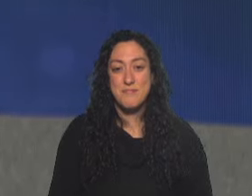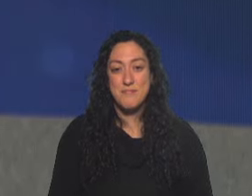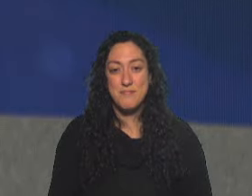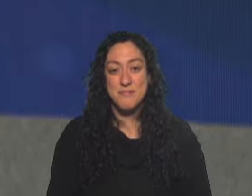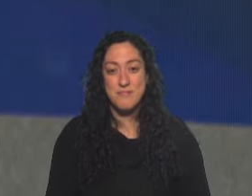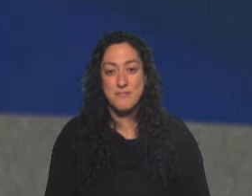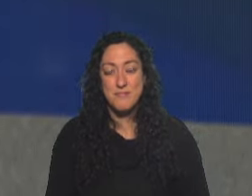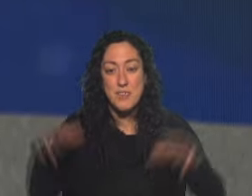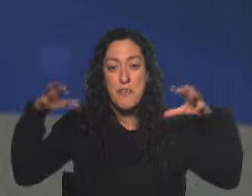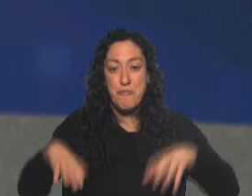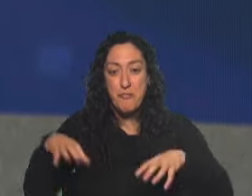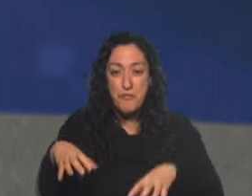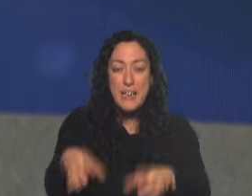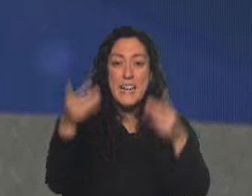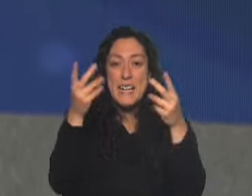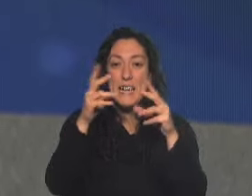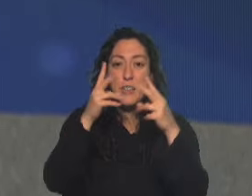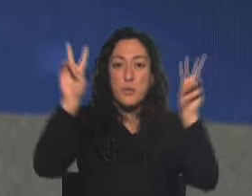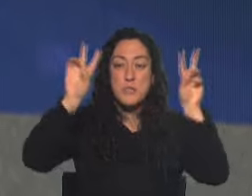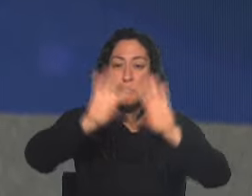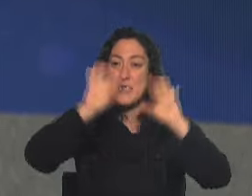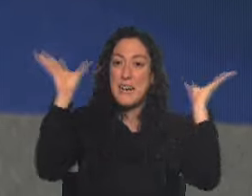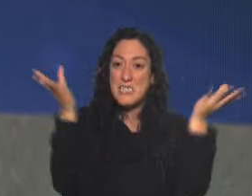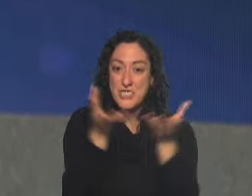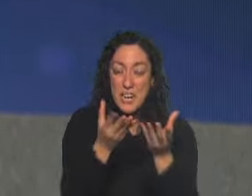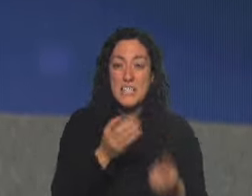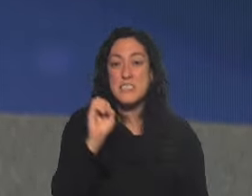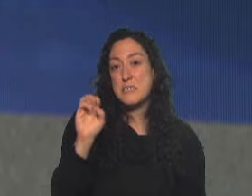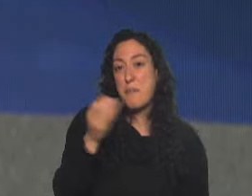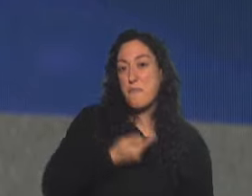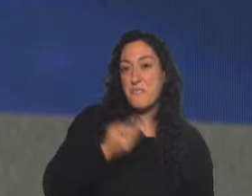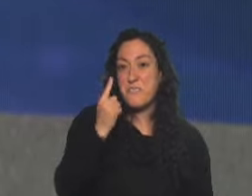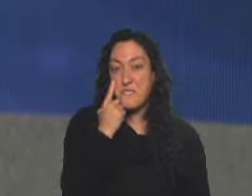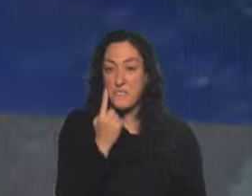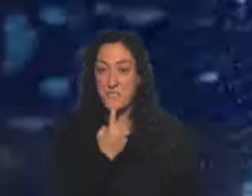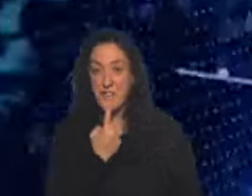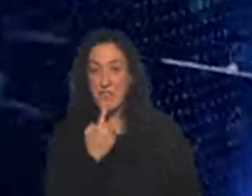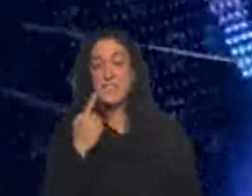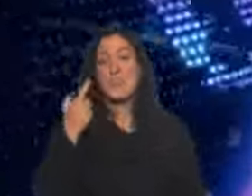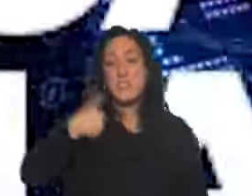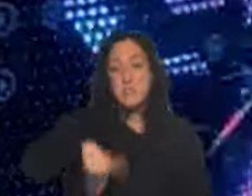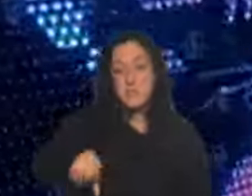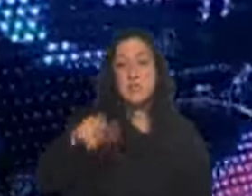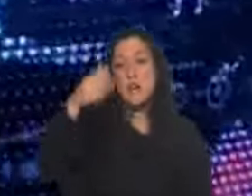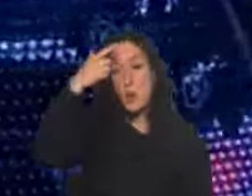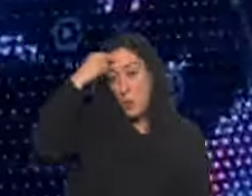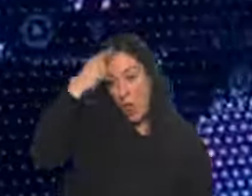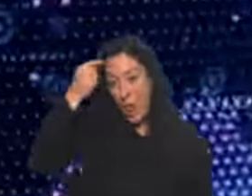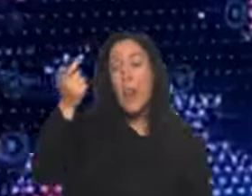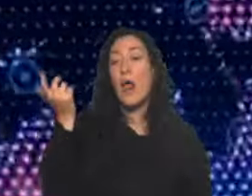Llega la Feria Internacional del Turismo a la Ciudad de Buenos Aires, la FIT, que estará en La Rural y que promete